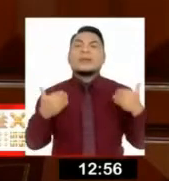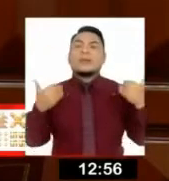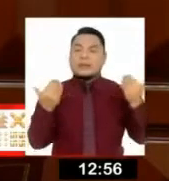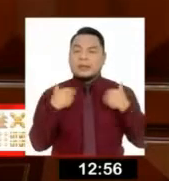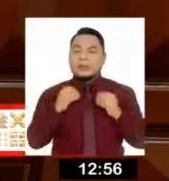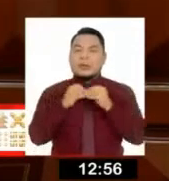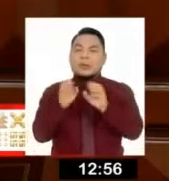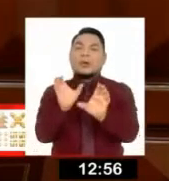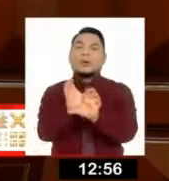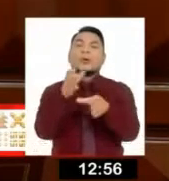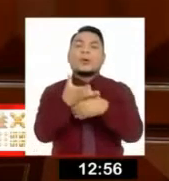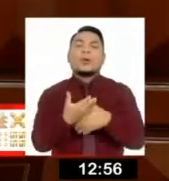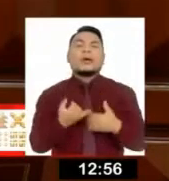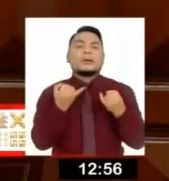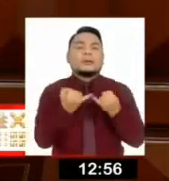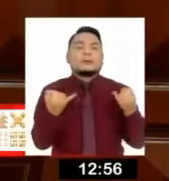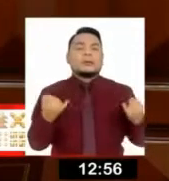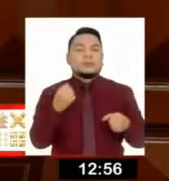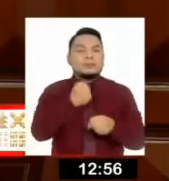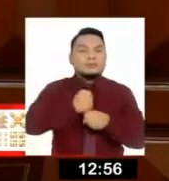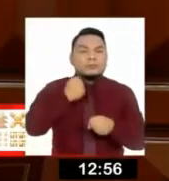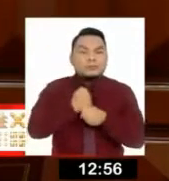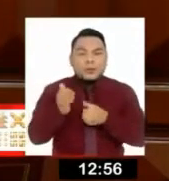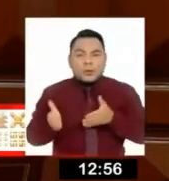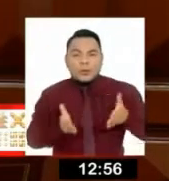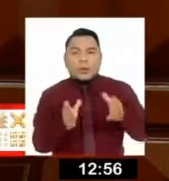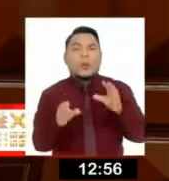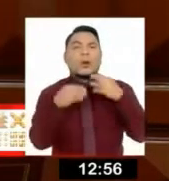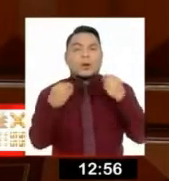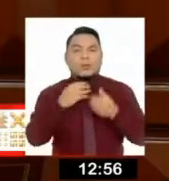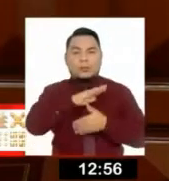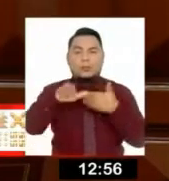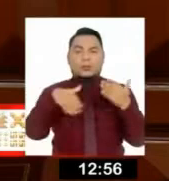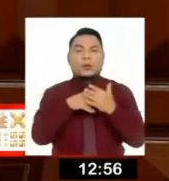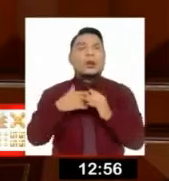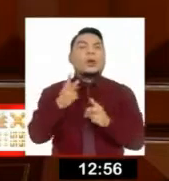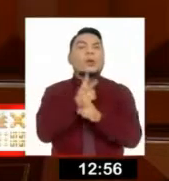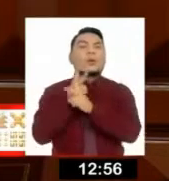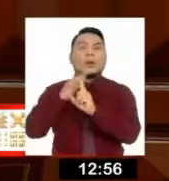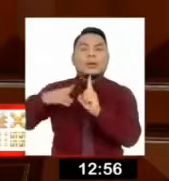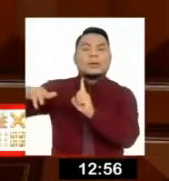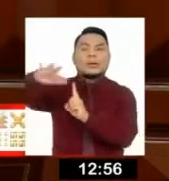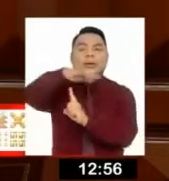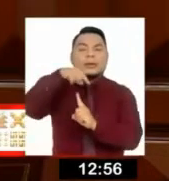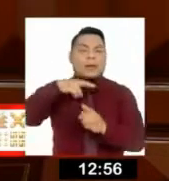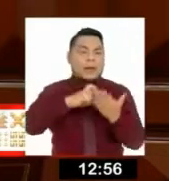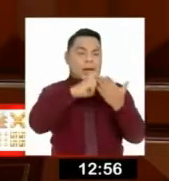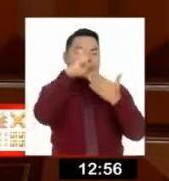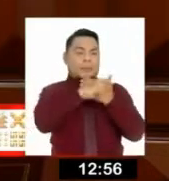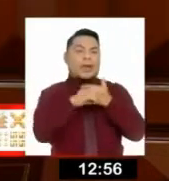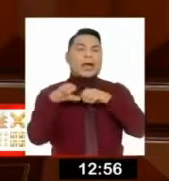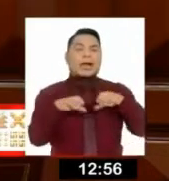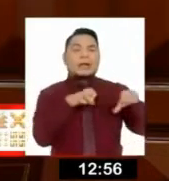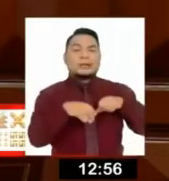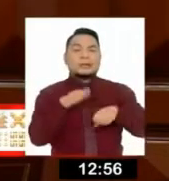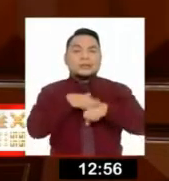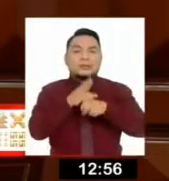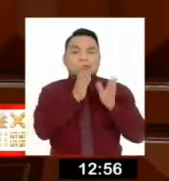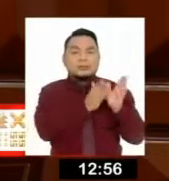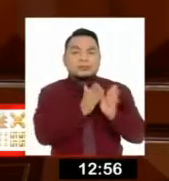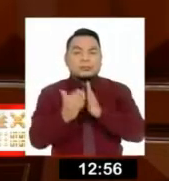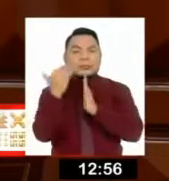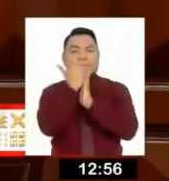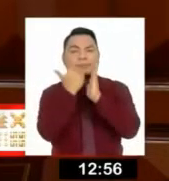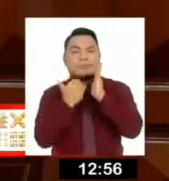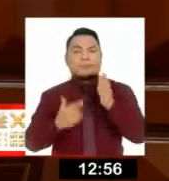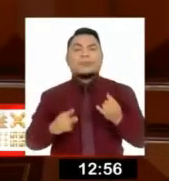que crear instrumentos estratégicos para la gestión moderna de los recursos ambientales, como el Plan de Acción de la Estrategia